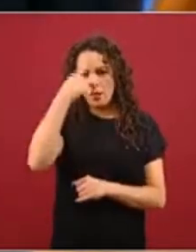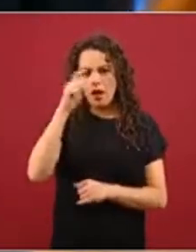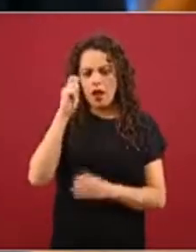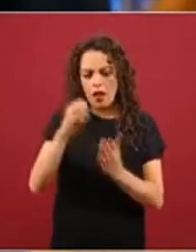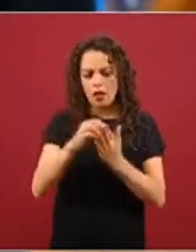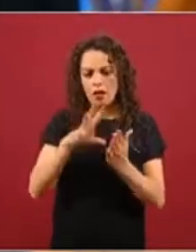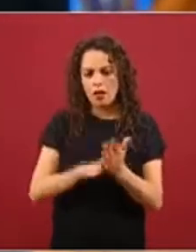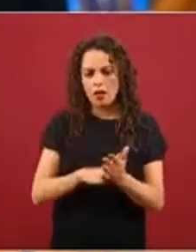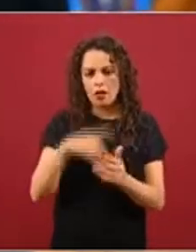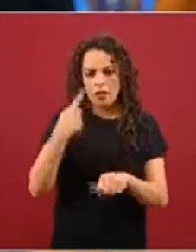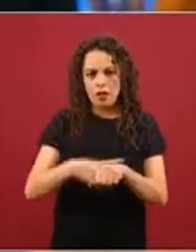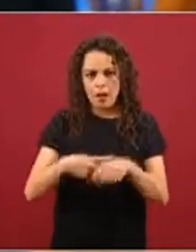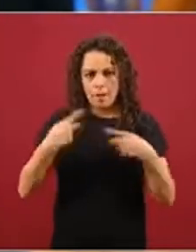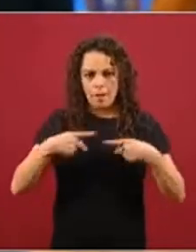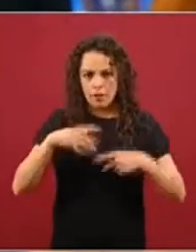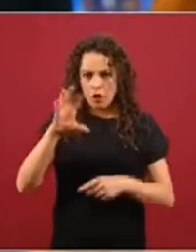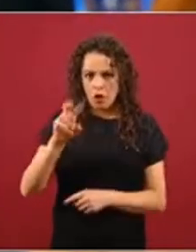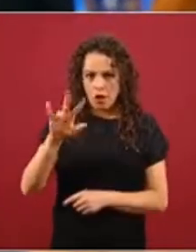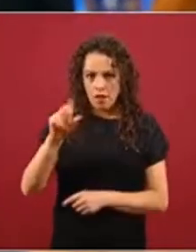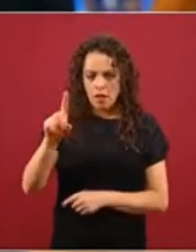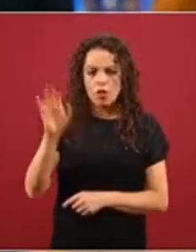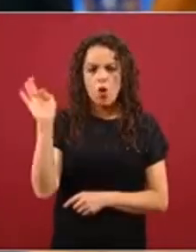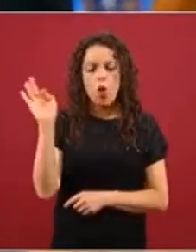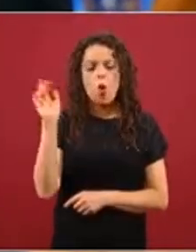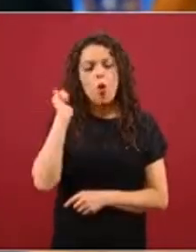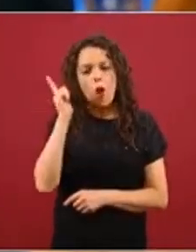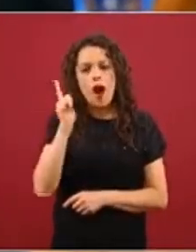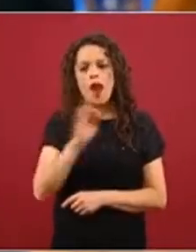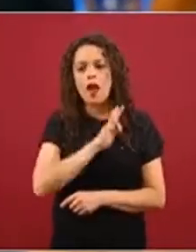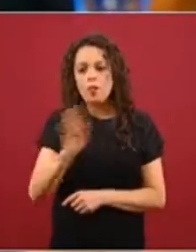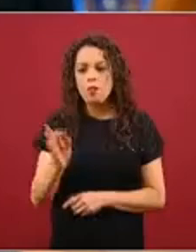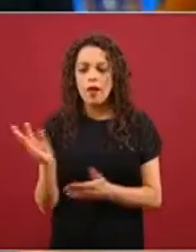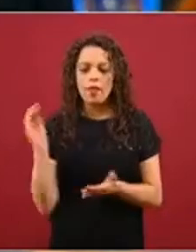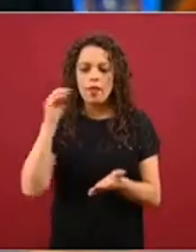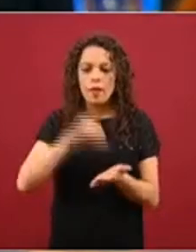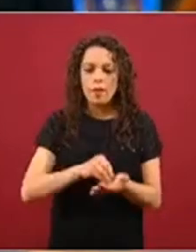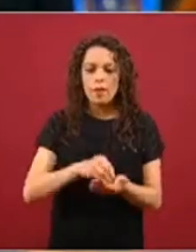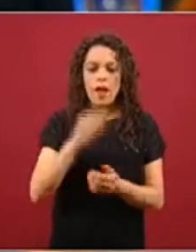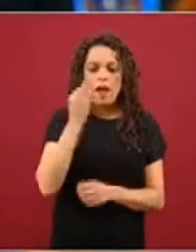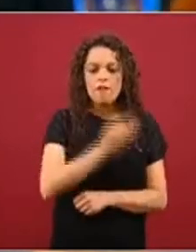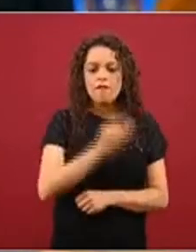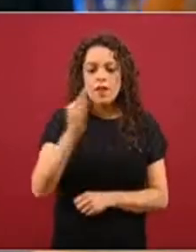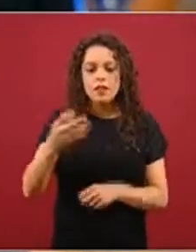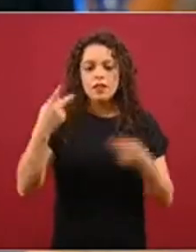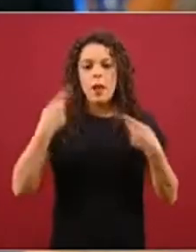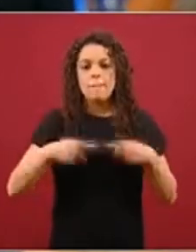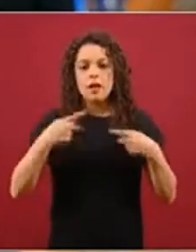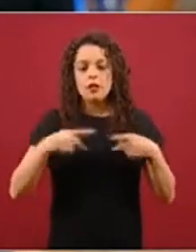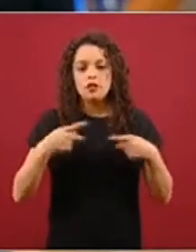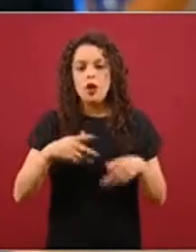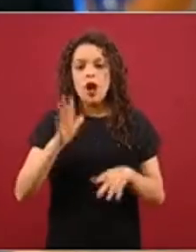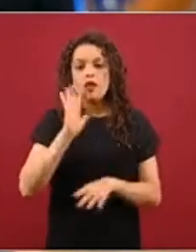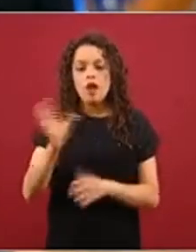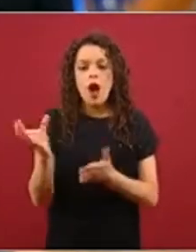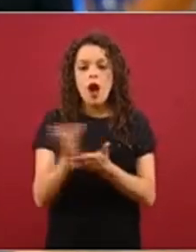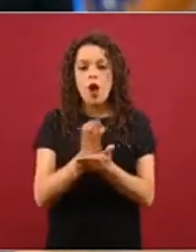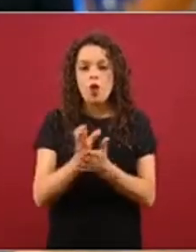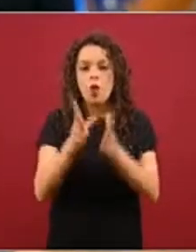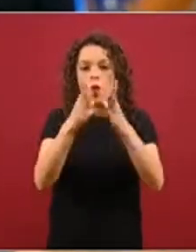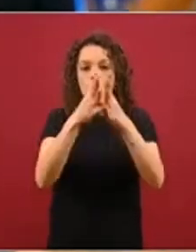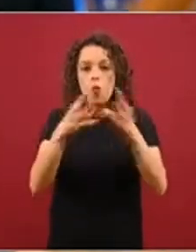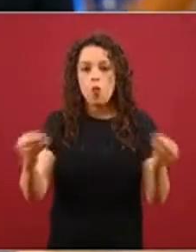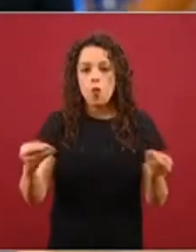ojalá se pudiera especificar las fechas de recuperación de los pacientes COVID. La